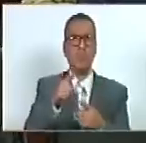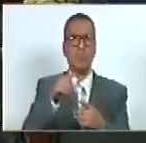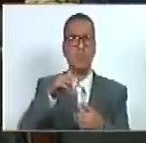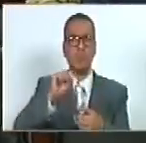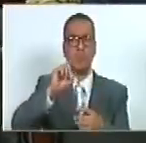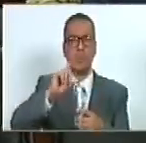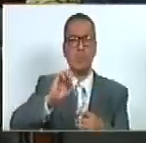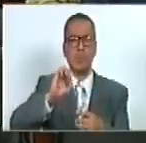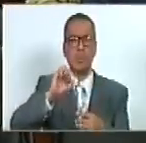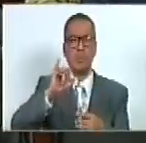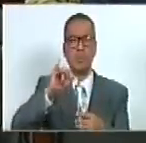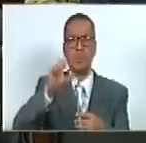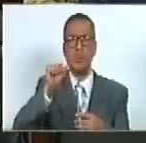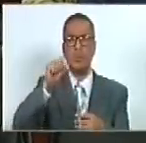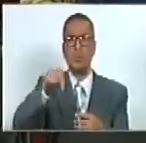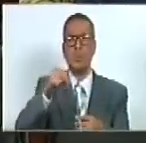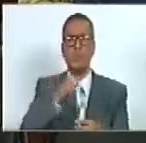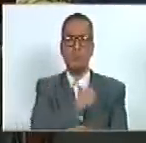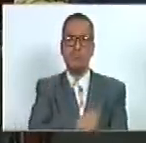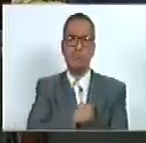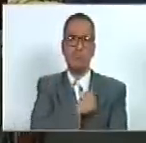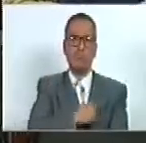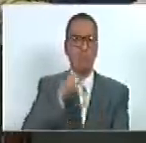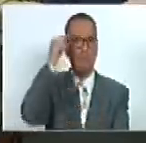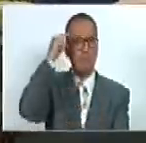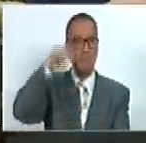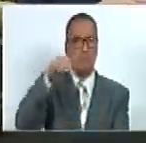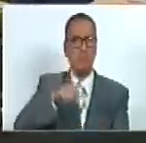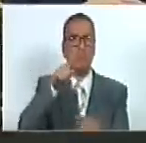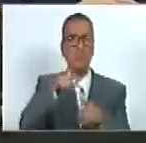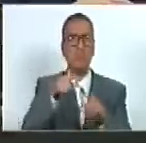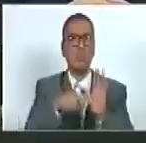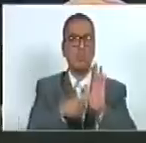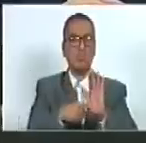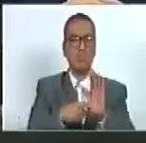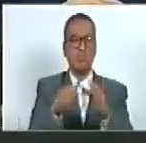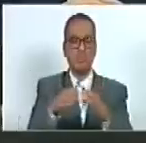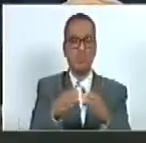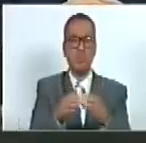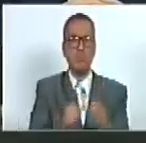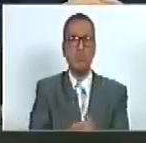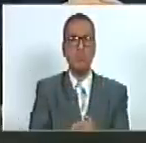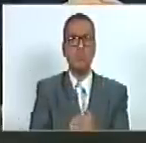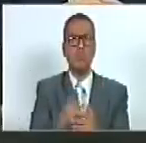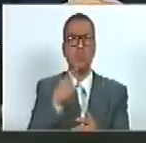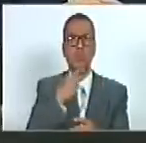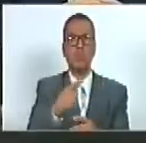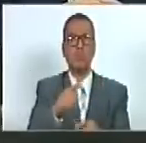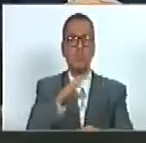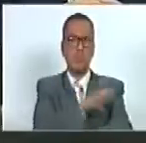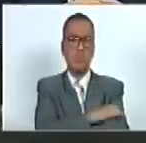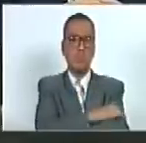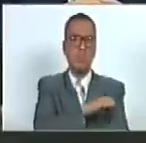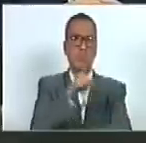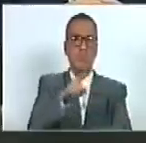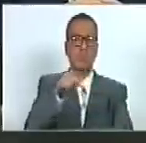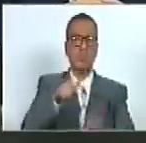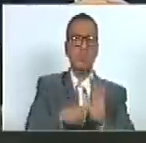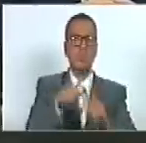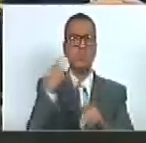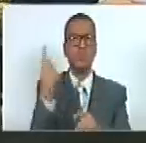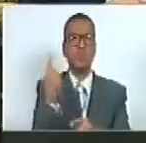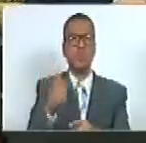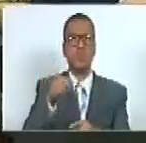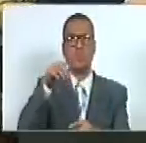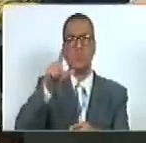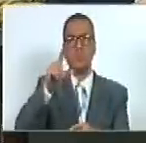vasallos. Lamentablemente hoy estamos ante un sector, yo no tengo opositómetros en la mano, que son